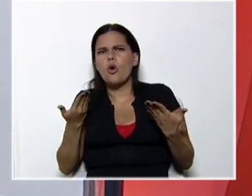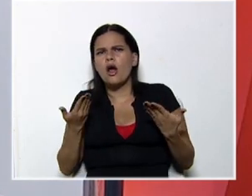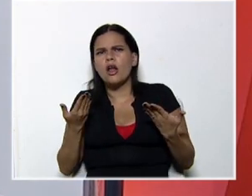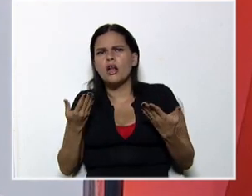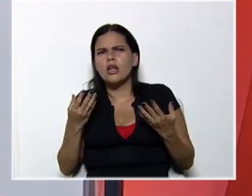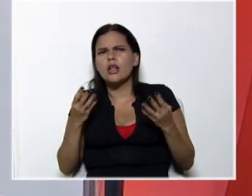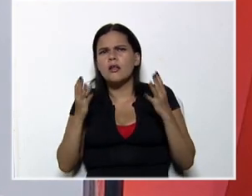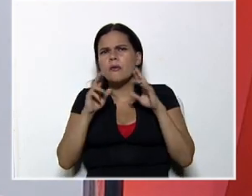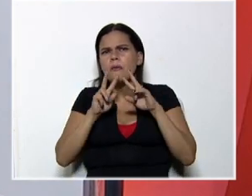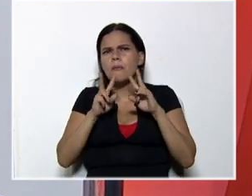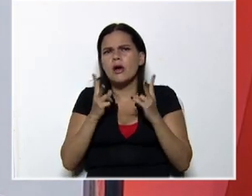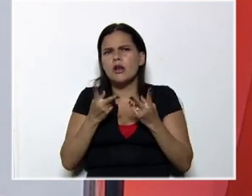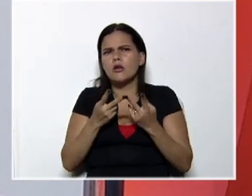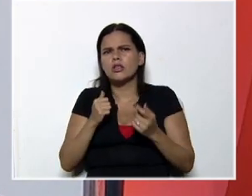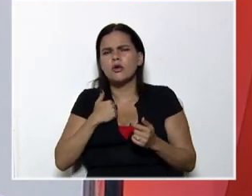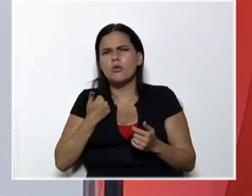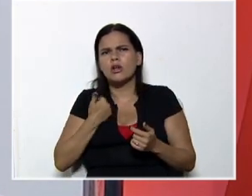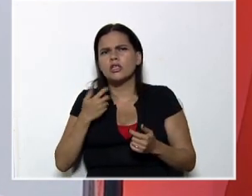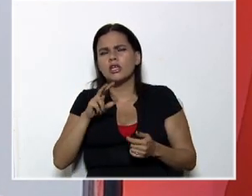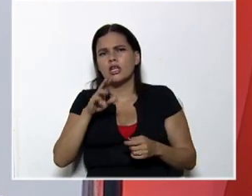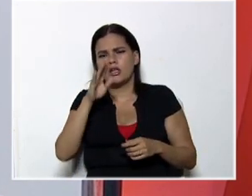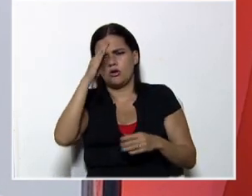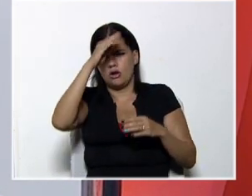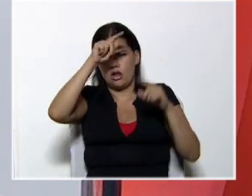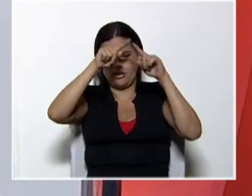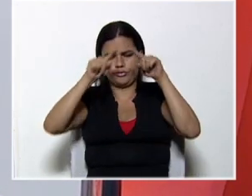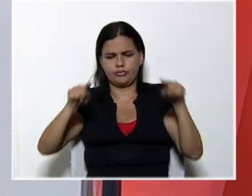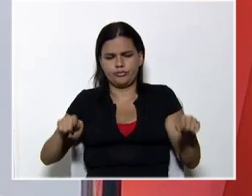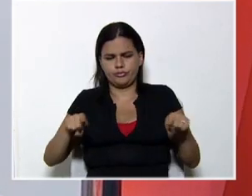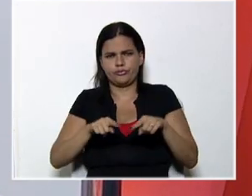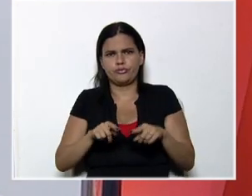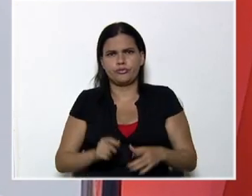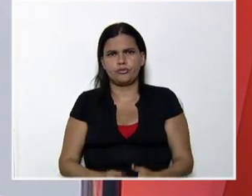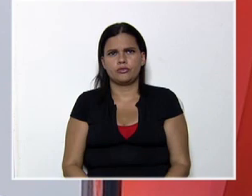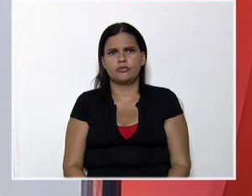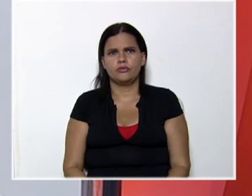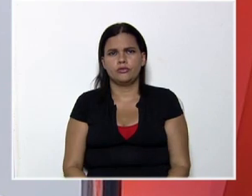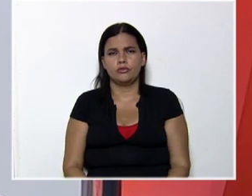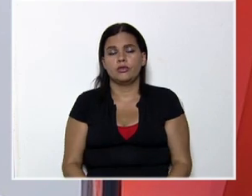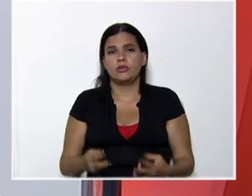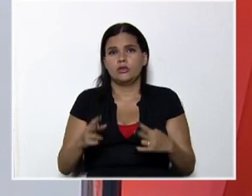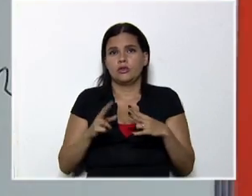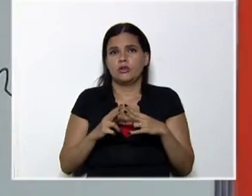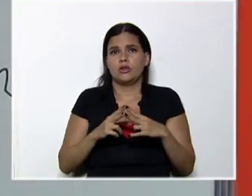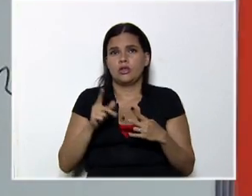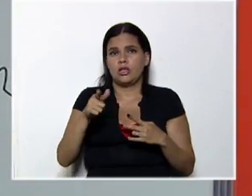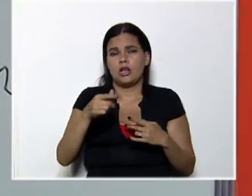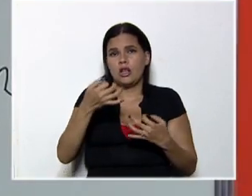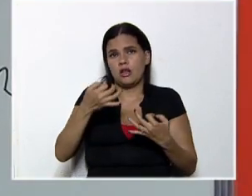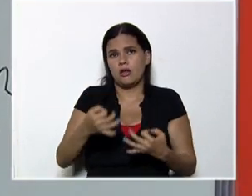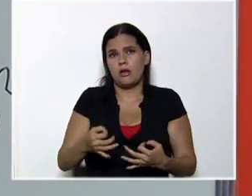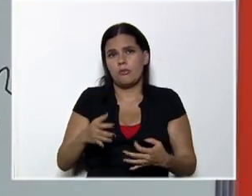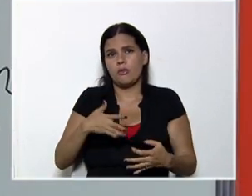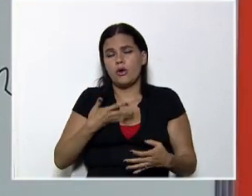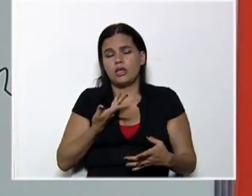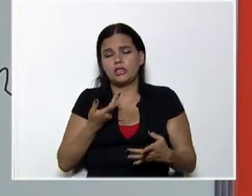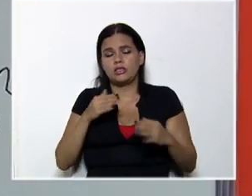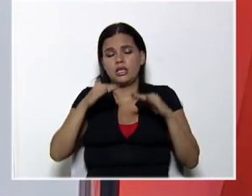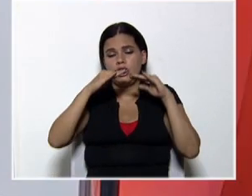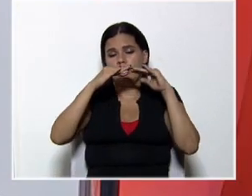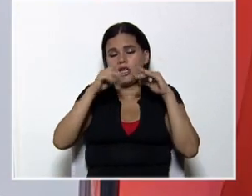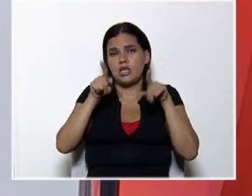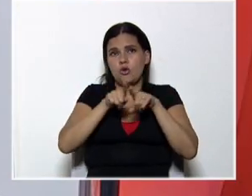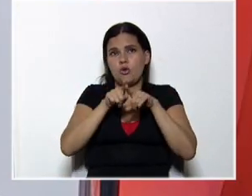apreciemos estos teoremas porque extraído en la realidad puede ser este triángulo rectángulo la pendiente de una